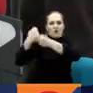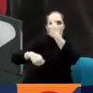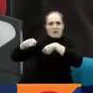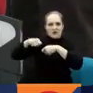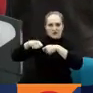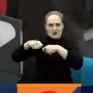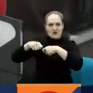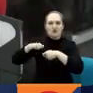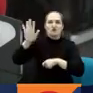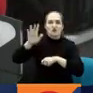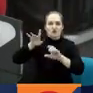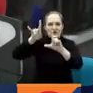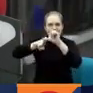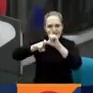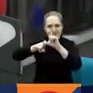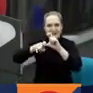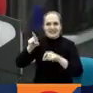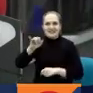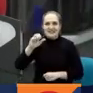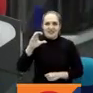electrónico